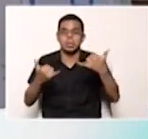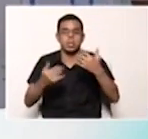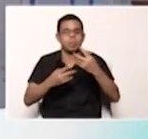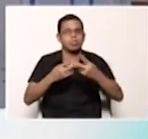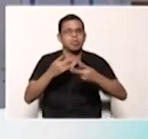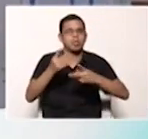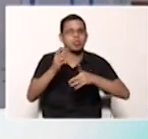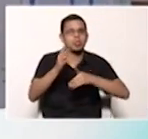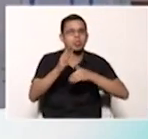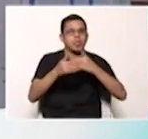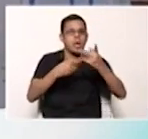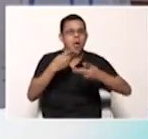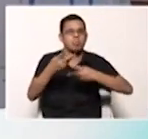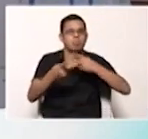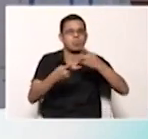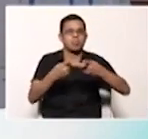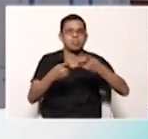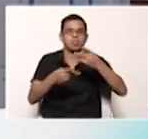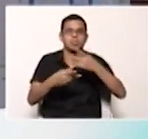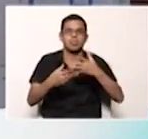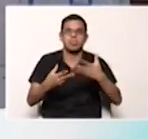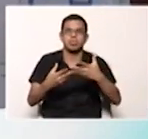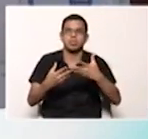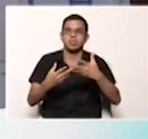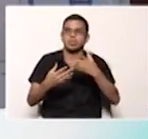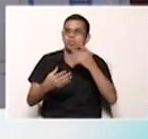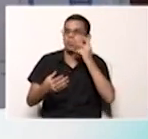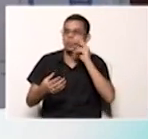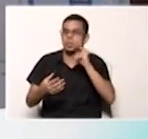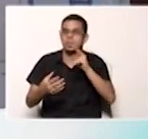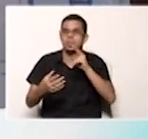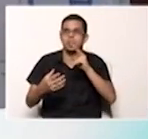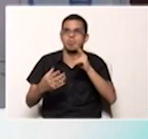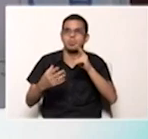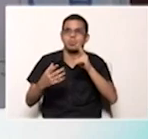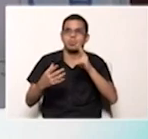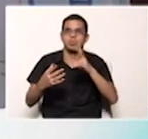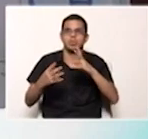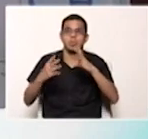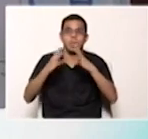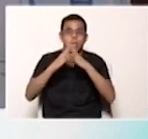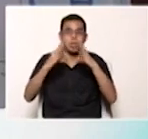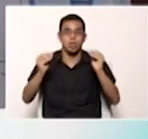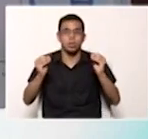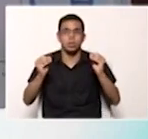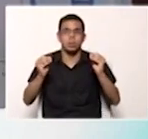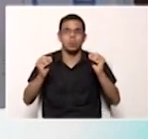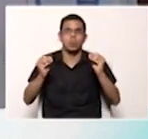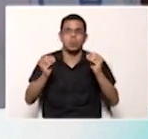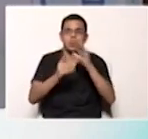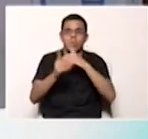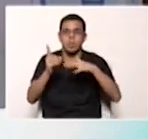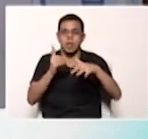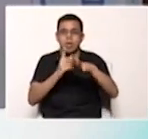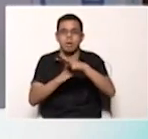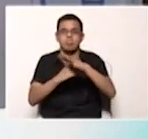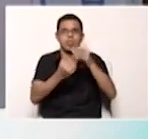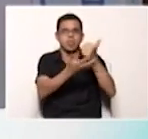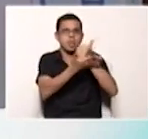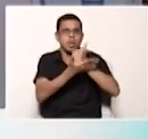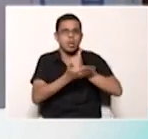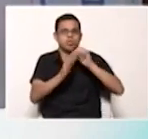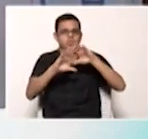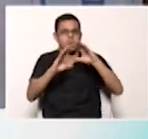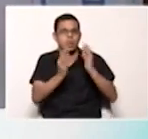proceso de pandemia, estamos viendo que la capa de ozono se ha regenerado producto a que el parque